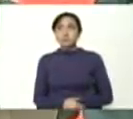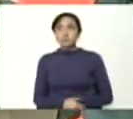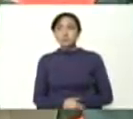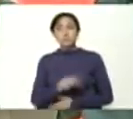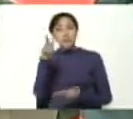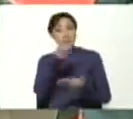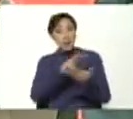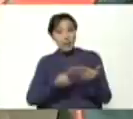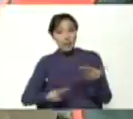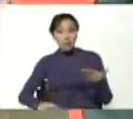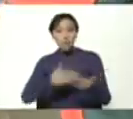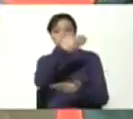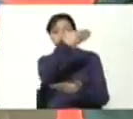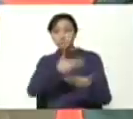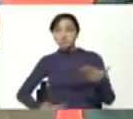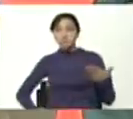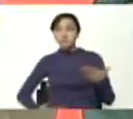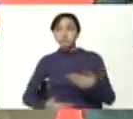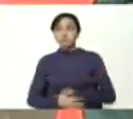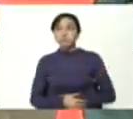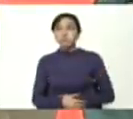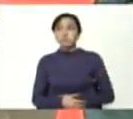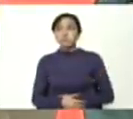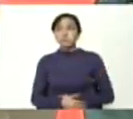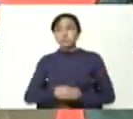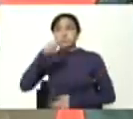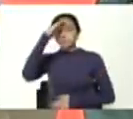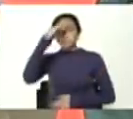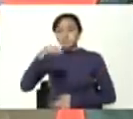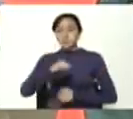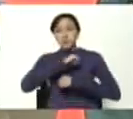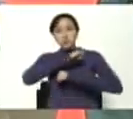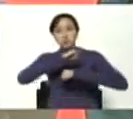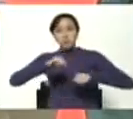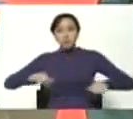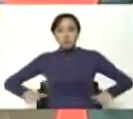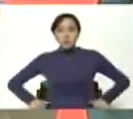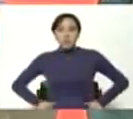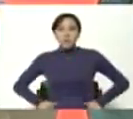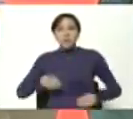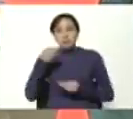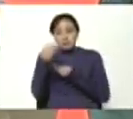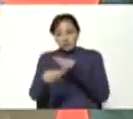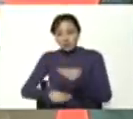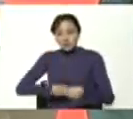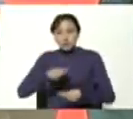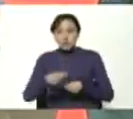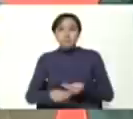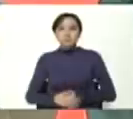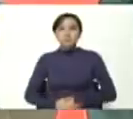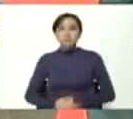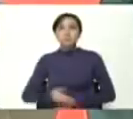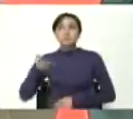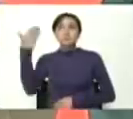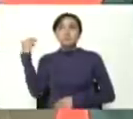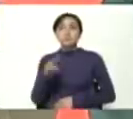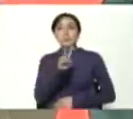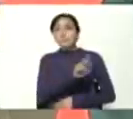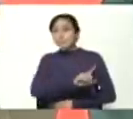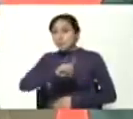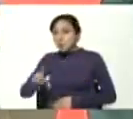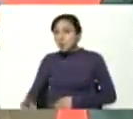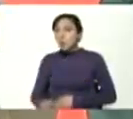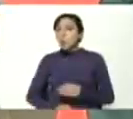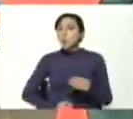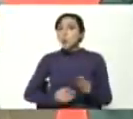Leo. La Fuerza Armada Nacional Bolivariana reitera que desde el pasado 21 de